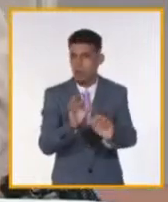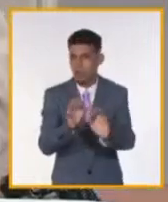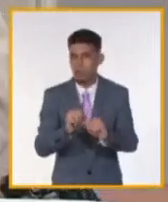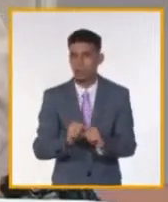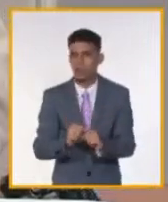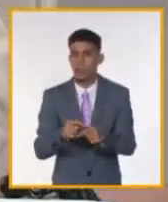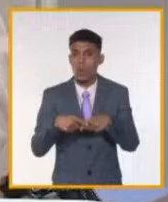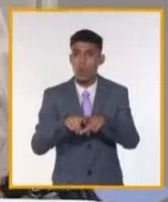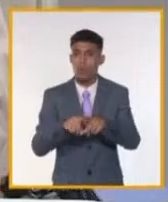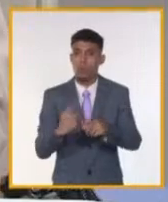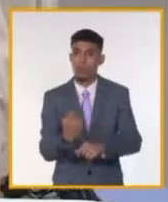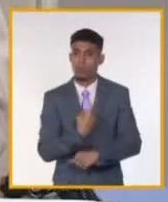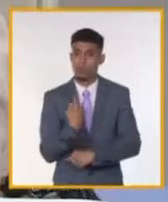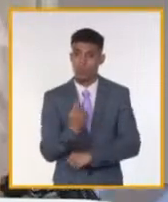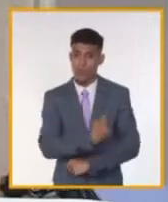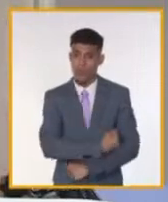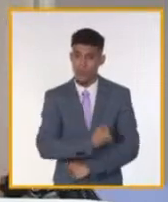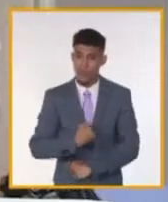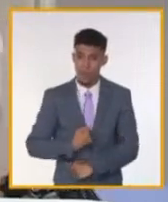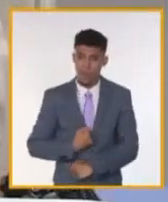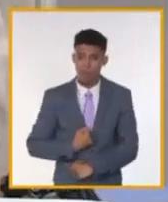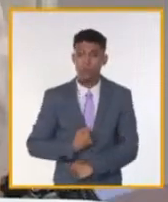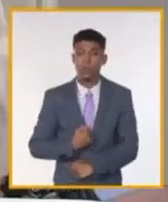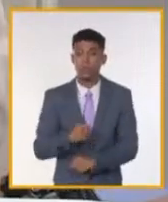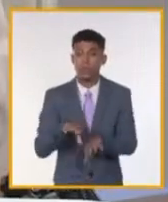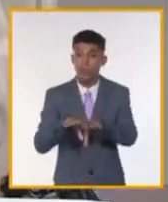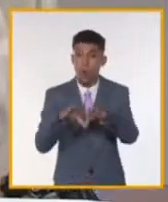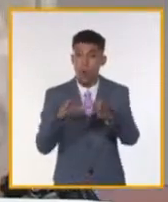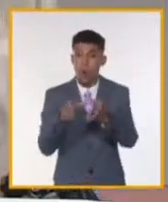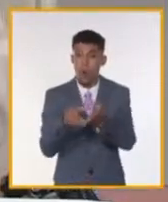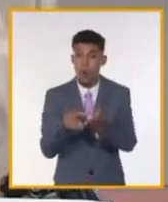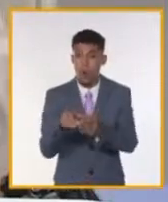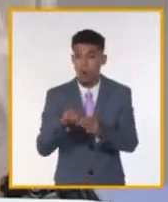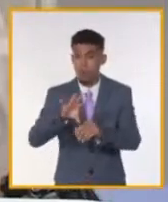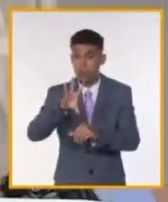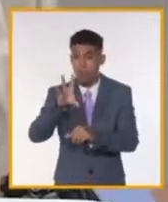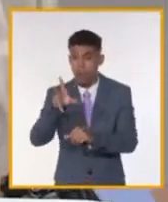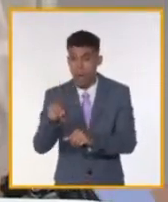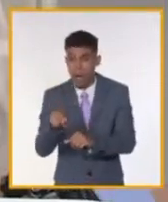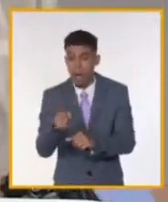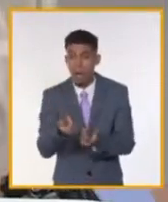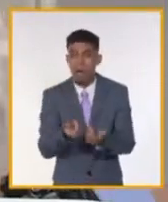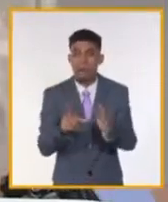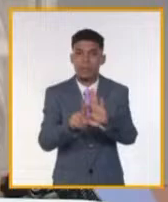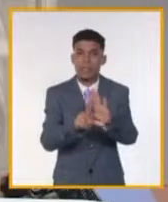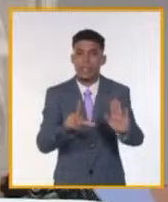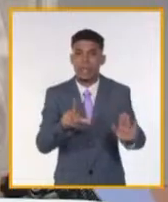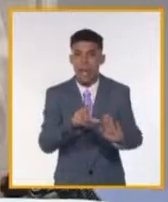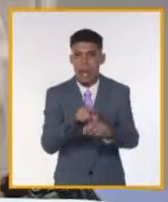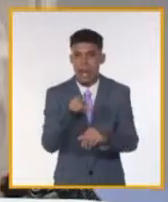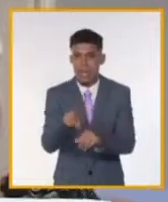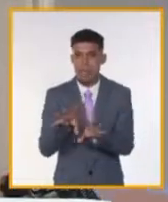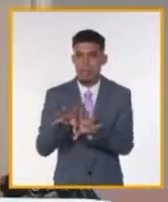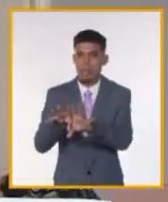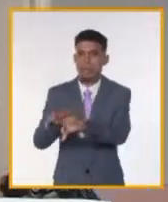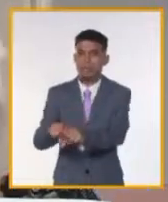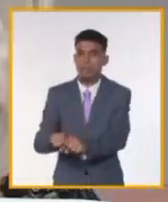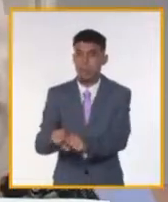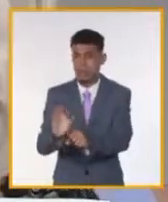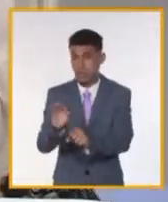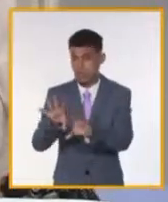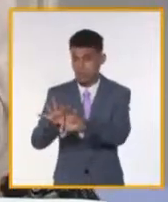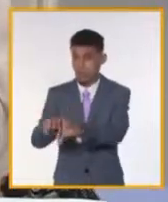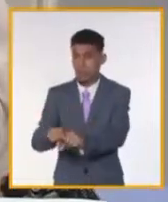nuestros esfuerzos y recursos a poner esos bienes que estaban siendo explotados y que estaban siendo robados